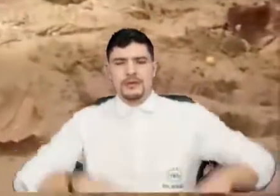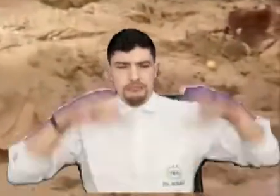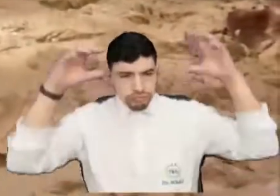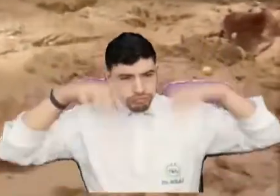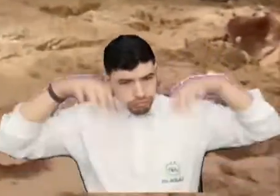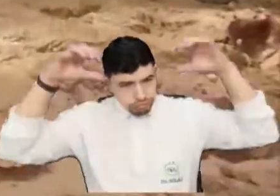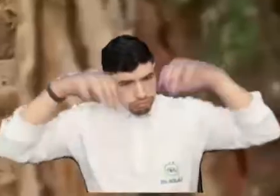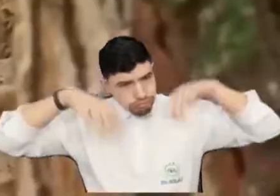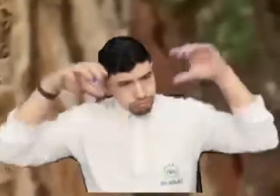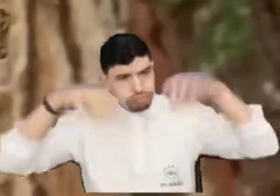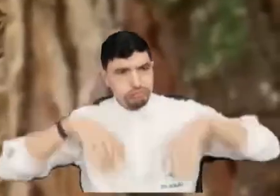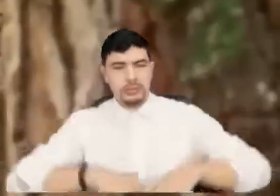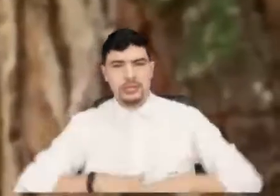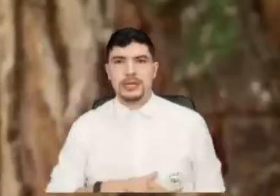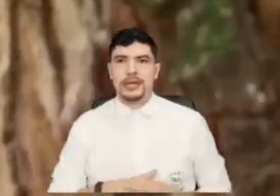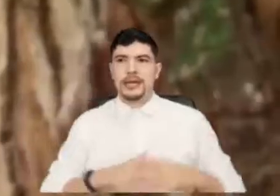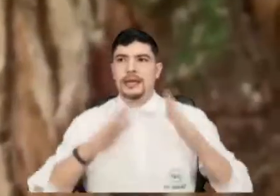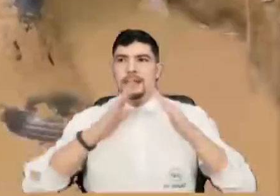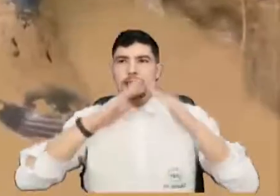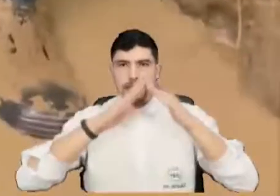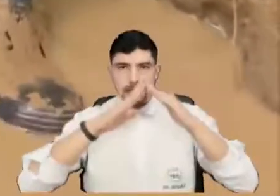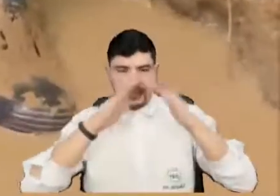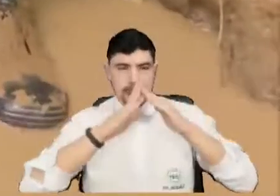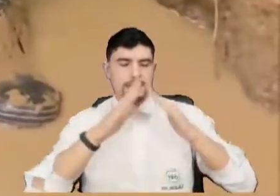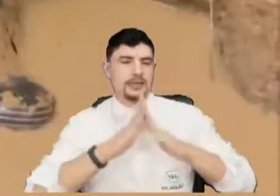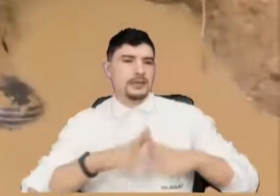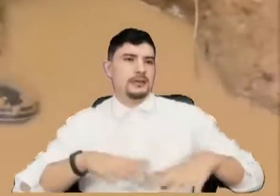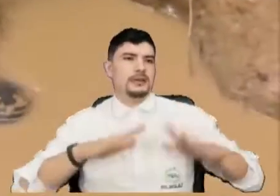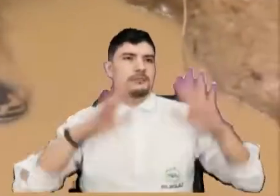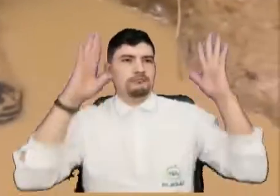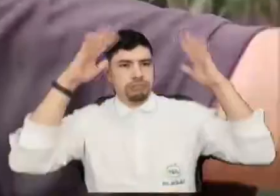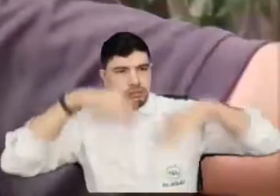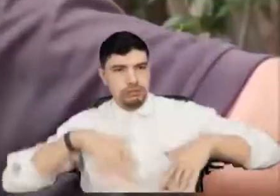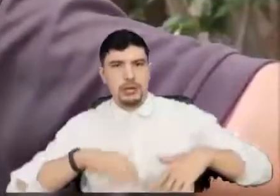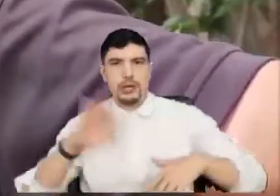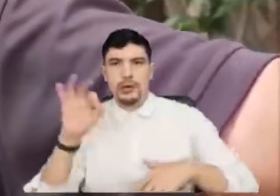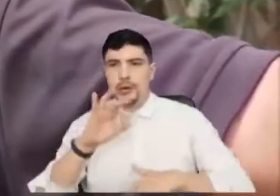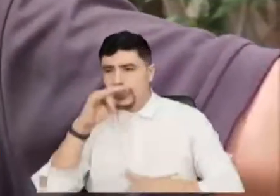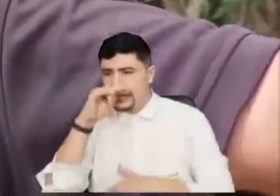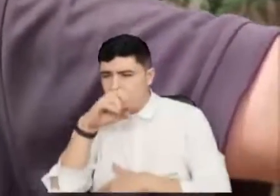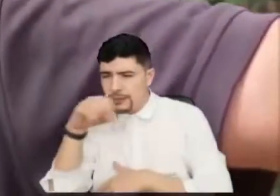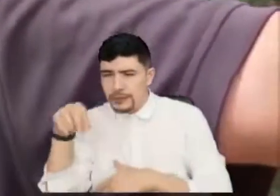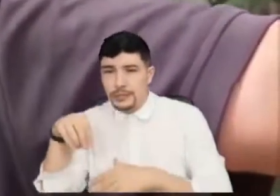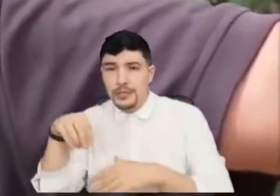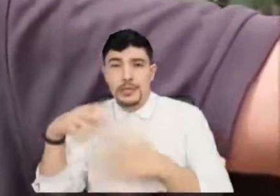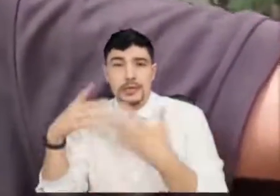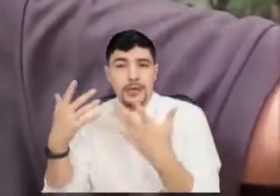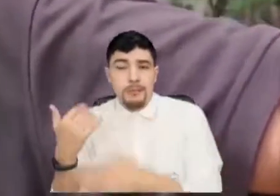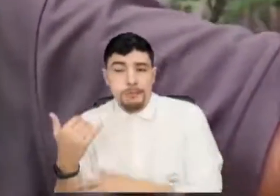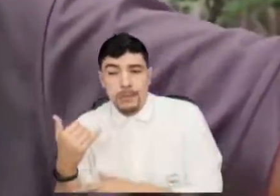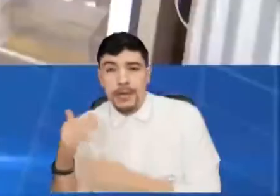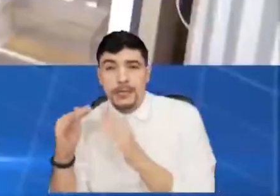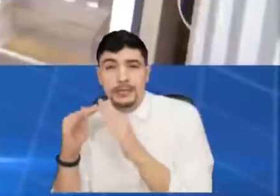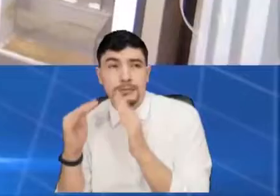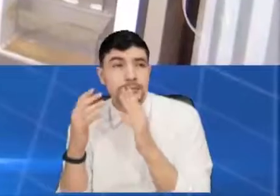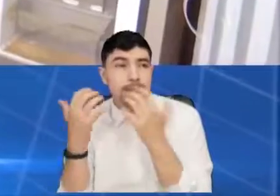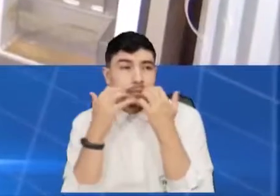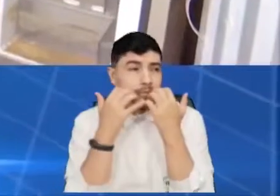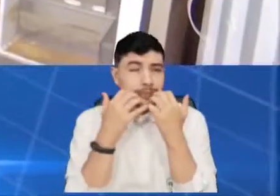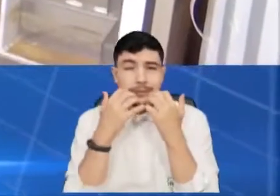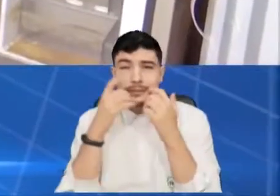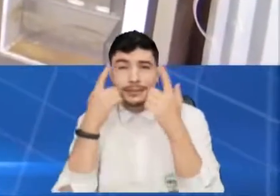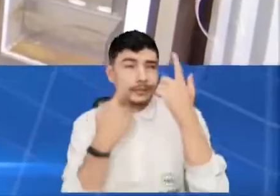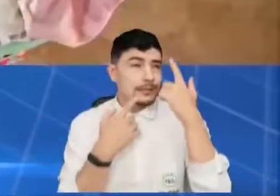tumba todo, los niños se encierran en la casa a llorar, de ver la situación, la crisis, la vaina. Por